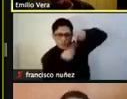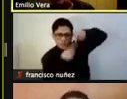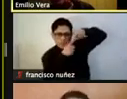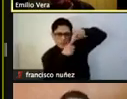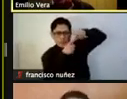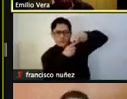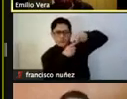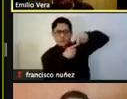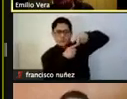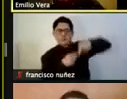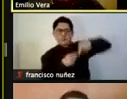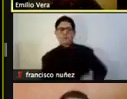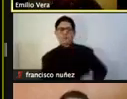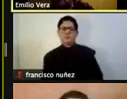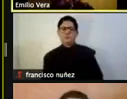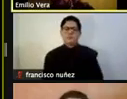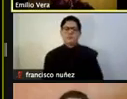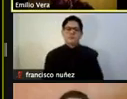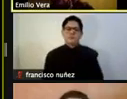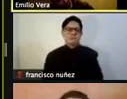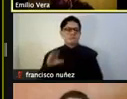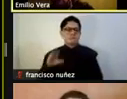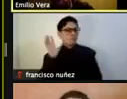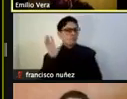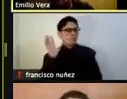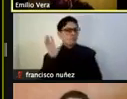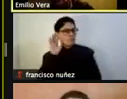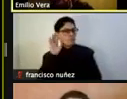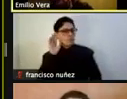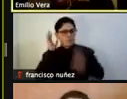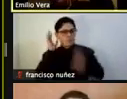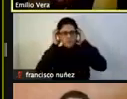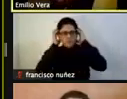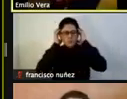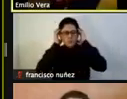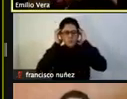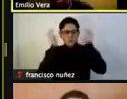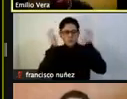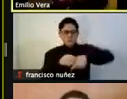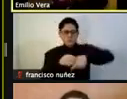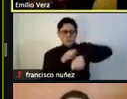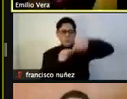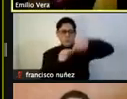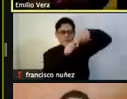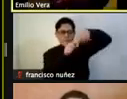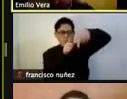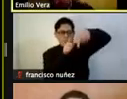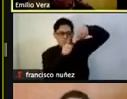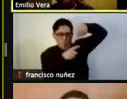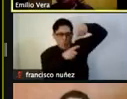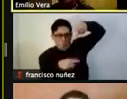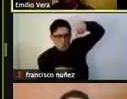escuchada por los geófonos que están en este cable que es, bueno, sí, hasta donde se pierde la vista aquí en realidad.